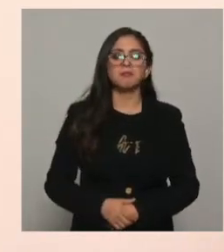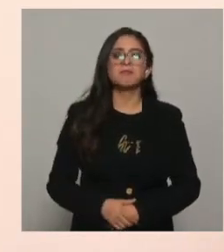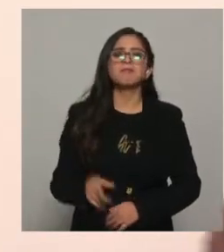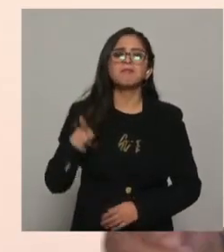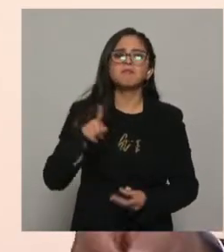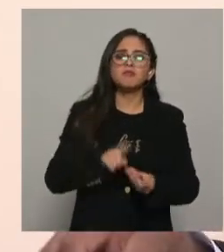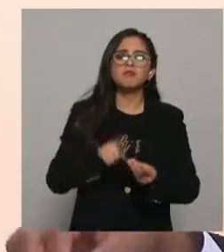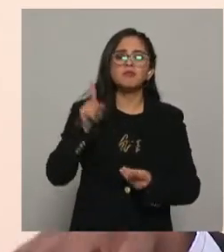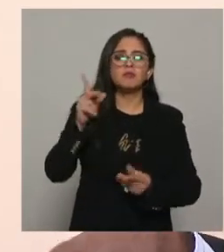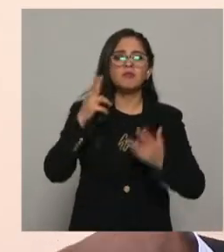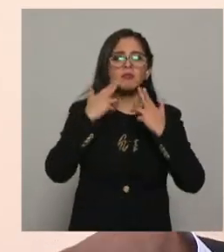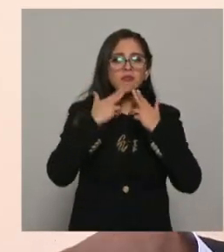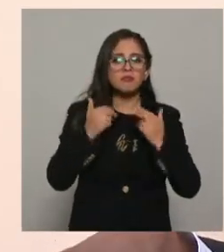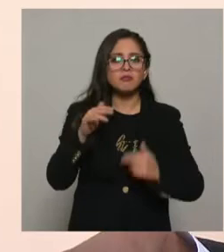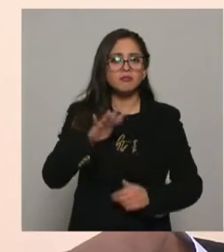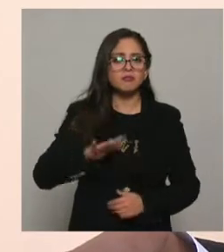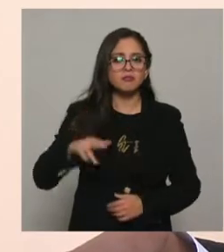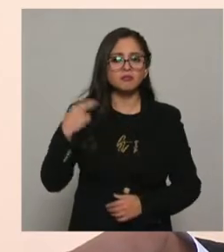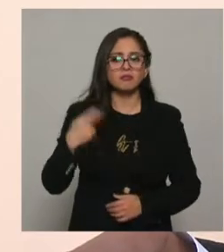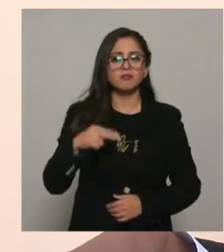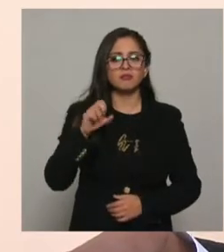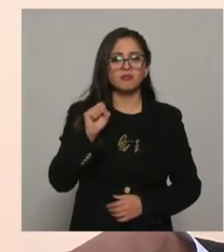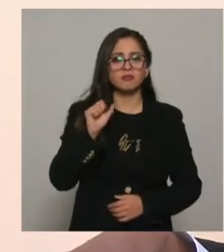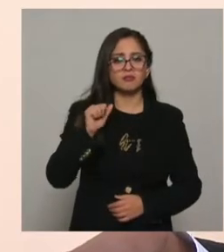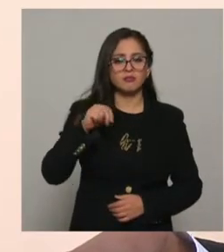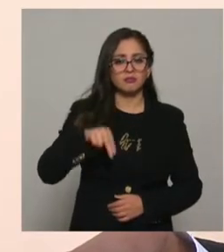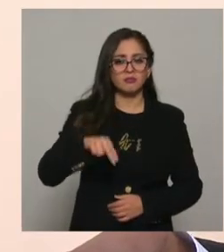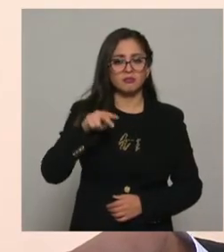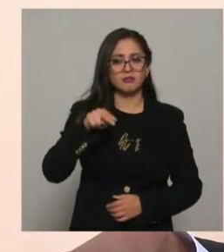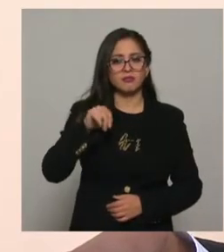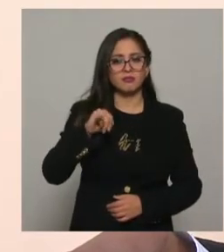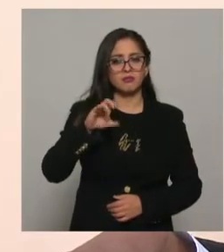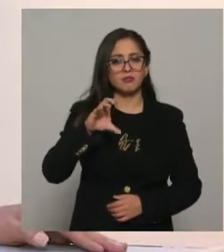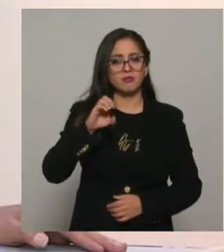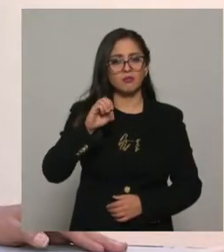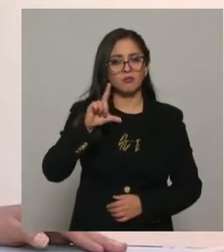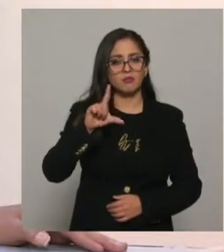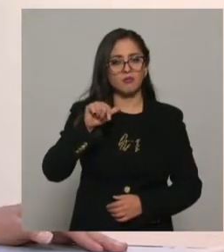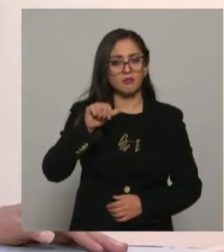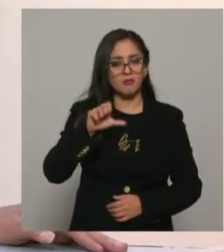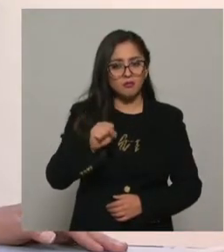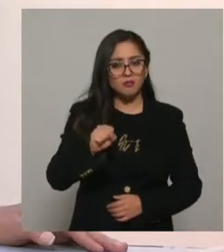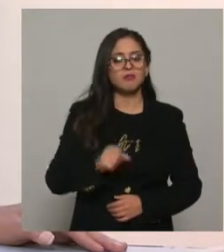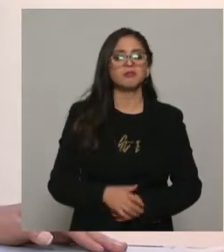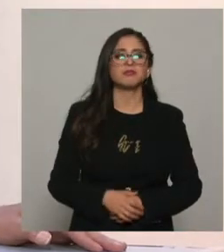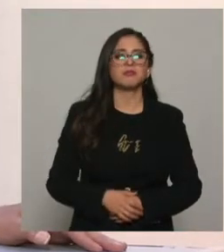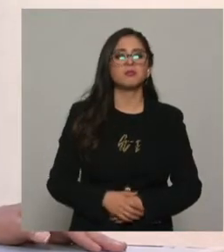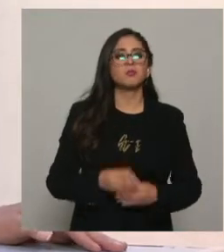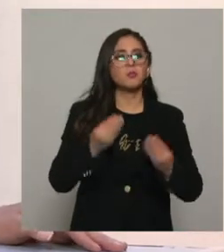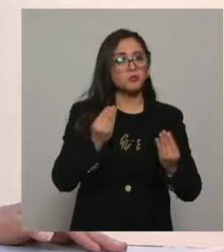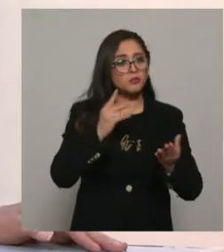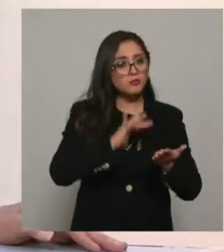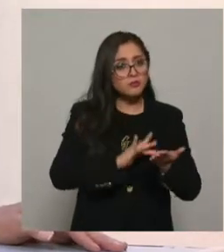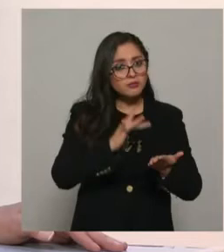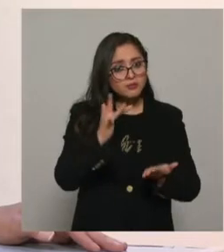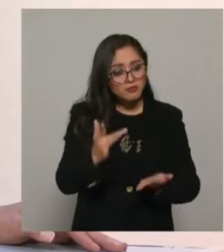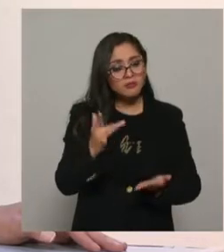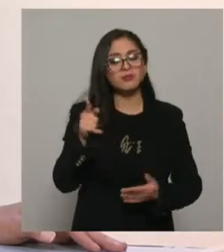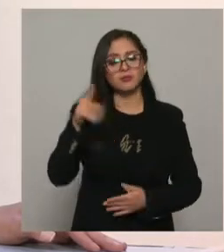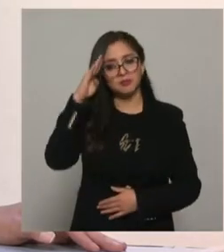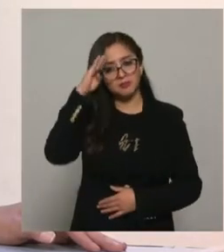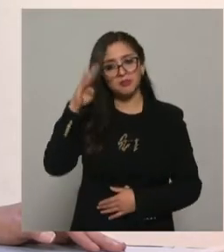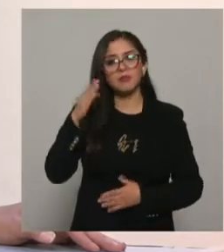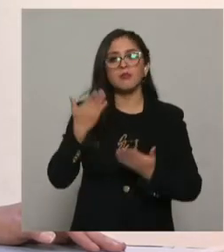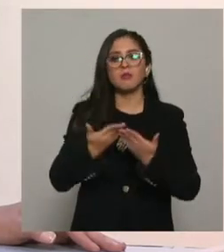se llamaba San Nicolás. Muchísimas gracias, maestra. Vamos a seguir presentando a nuestros invitados y